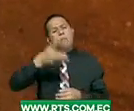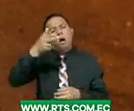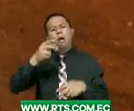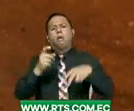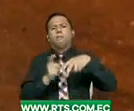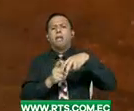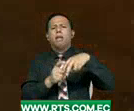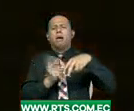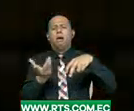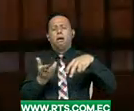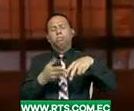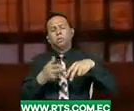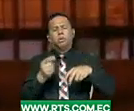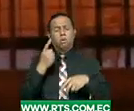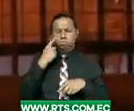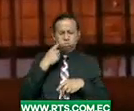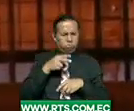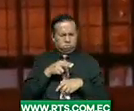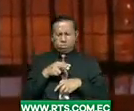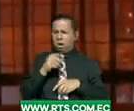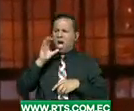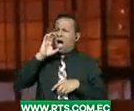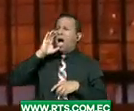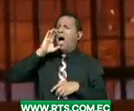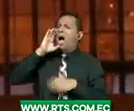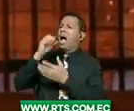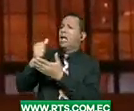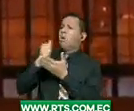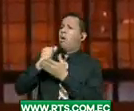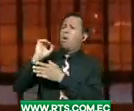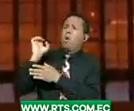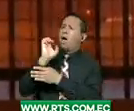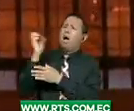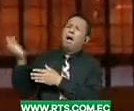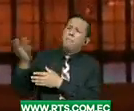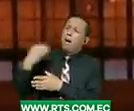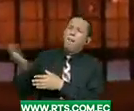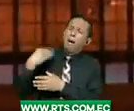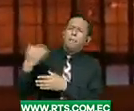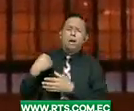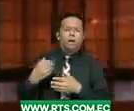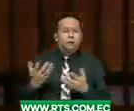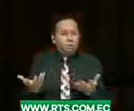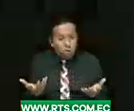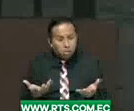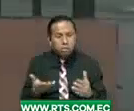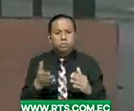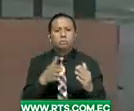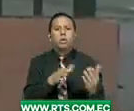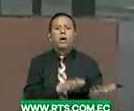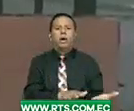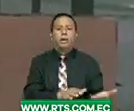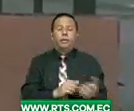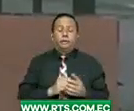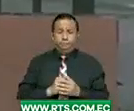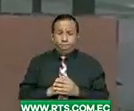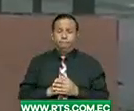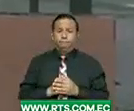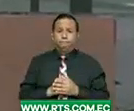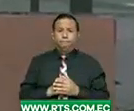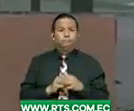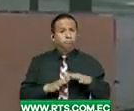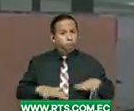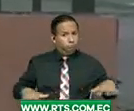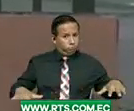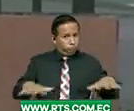Vi que estaba un chico que gritaba: ambulancia, ambulancia, ambulancia, ayúdenme, ayúdenme. Es el que falleció. Según habitantes del sector,